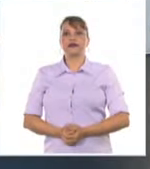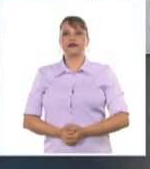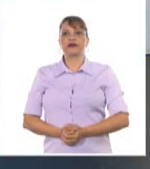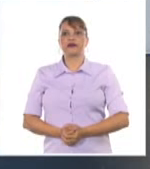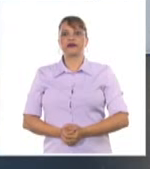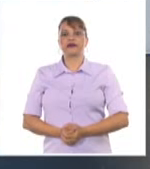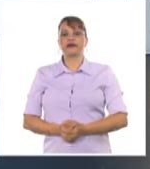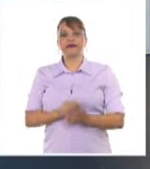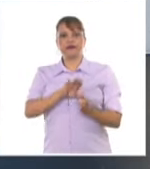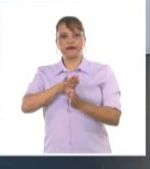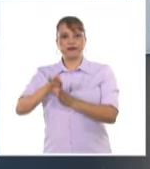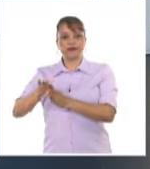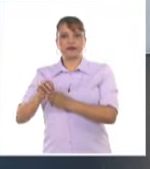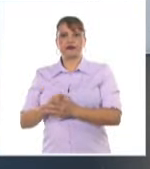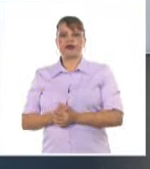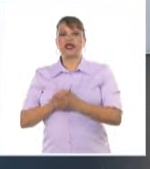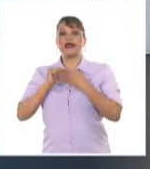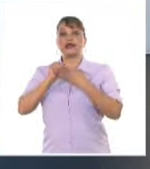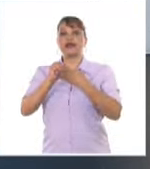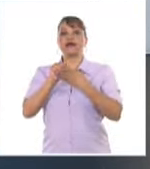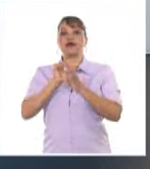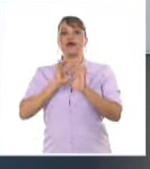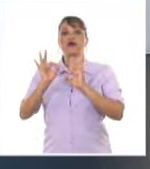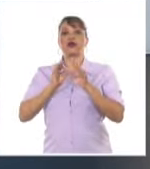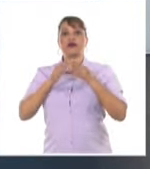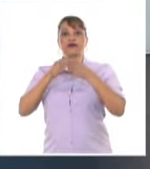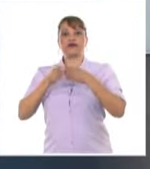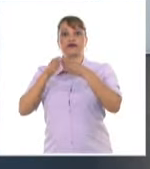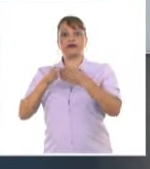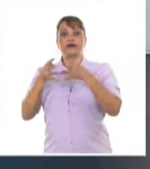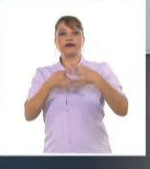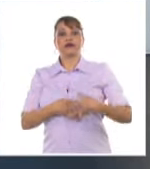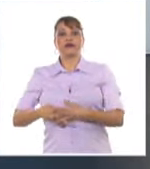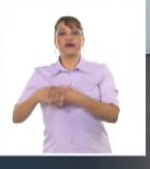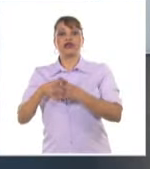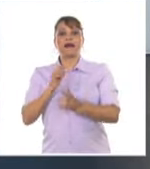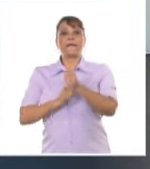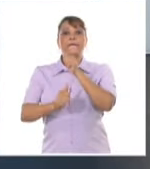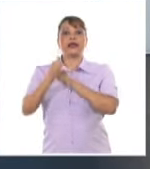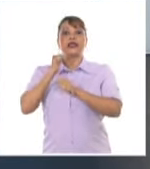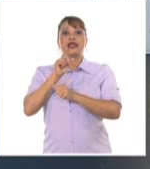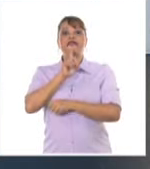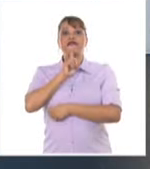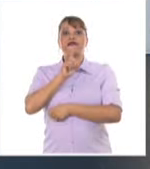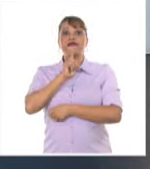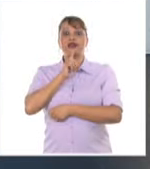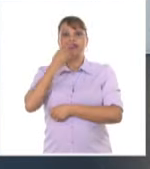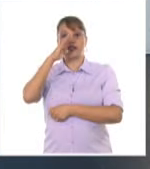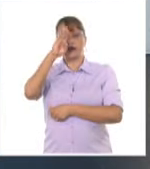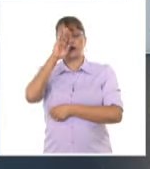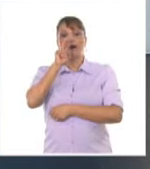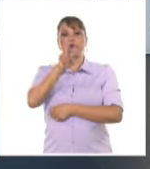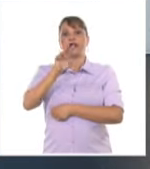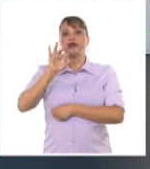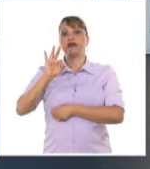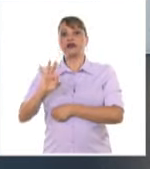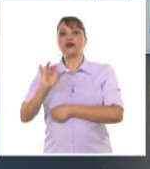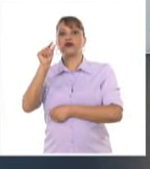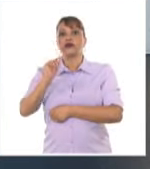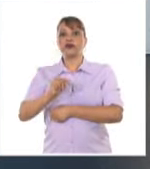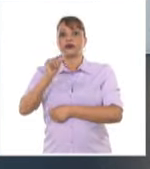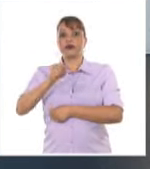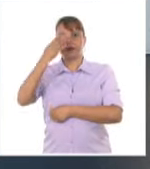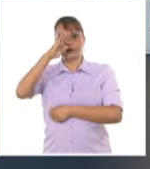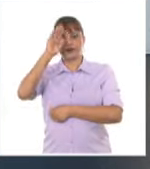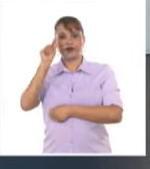También es noticia que el Servicio de Guardacostas de Estados Unidos devolvió este viernes en horas de la mañana a Cuba a 28 migrantes irregulares por